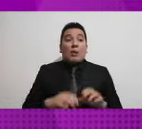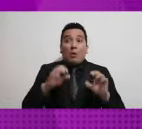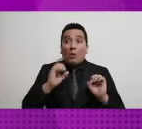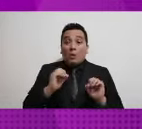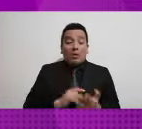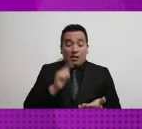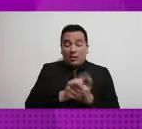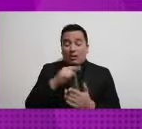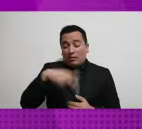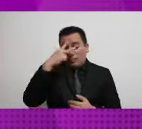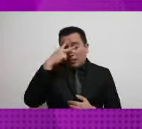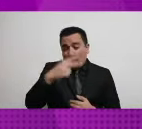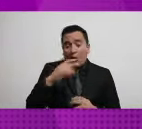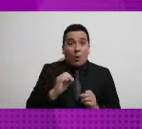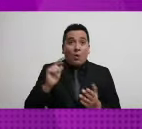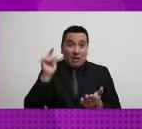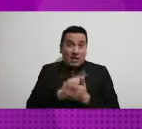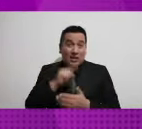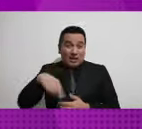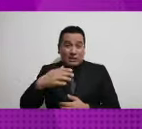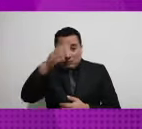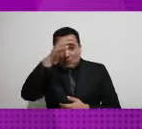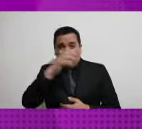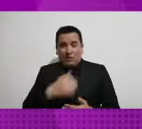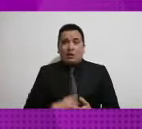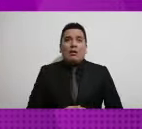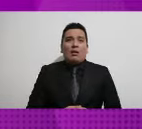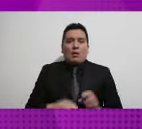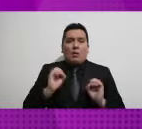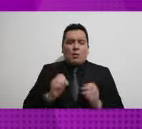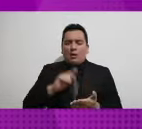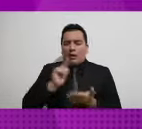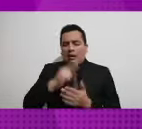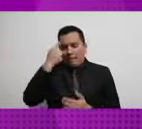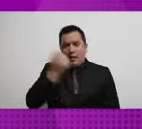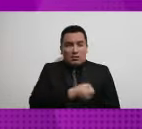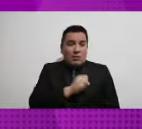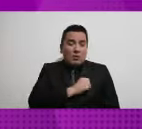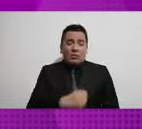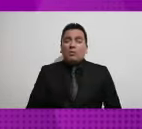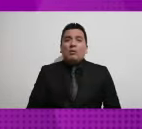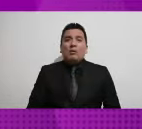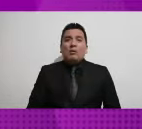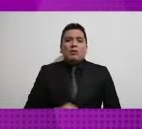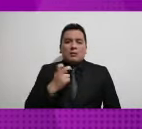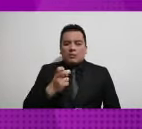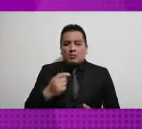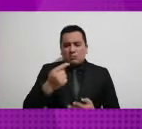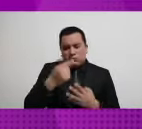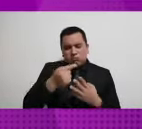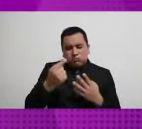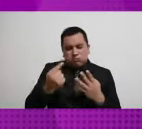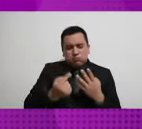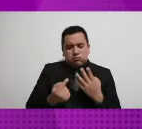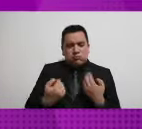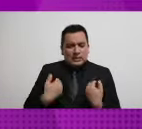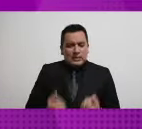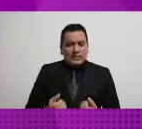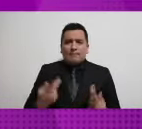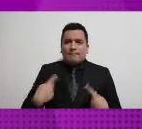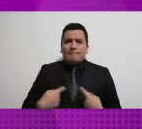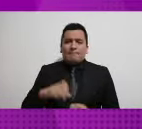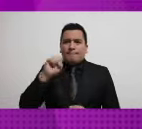local como nuestra Constitución política y también la Ley General de Salud. Entonces, considerando pues a un adulto mayor de